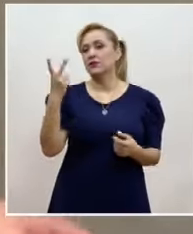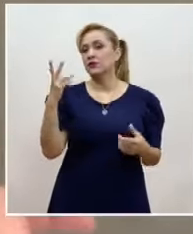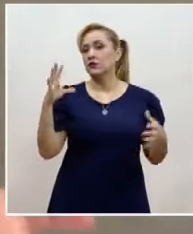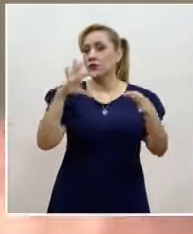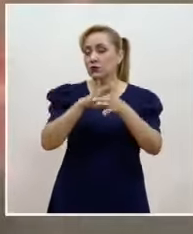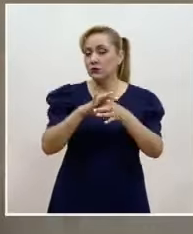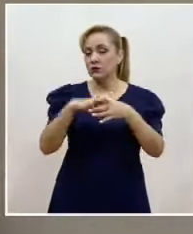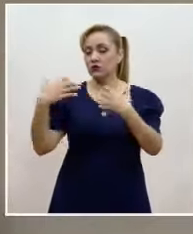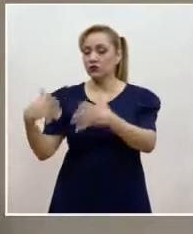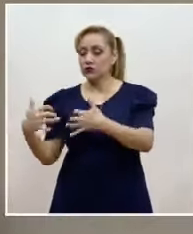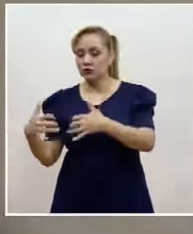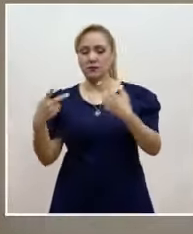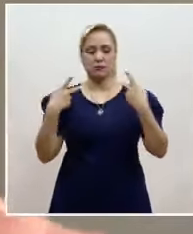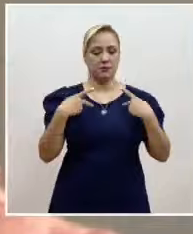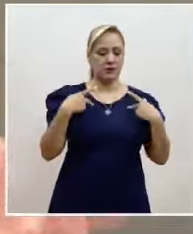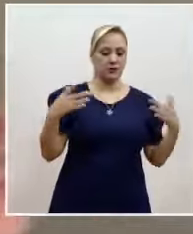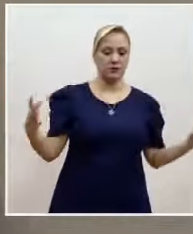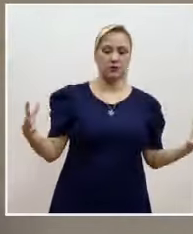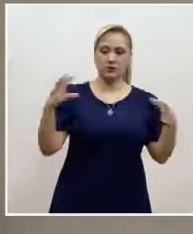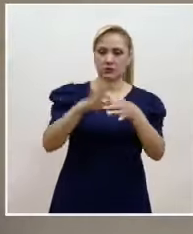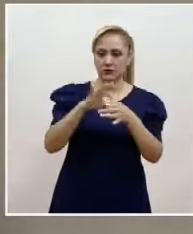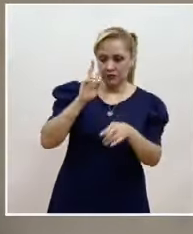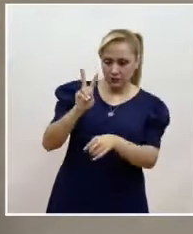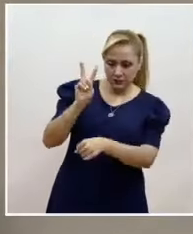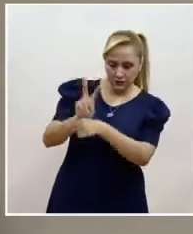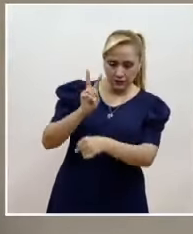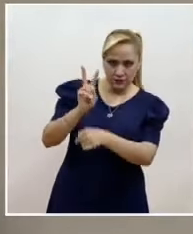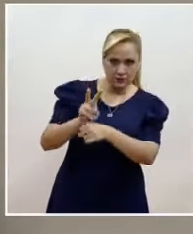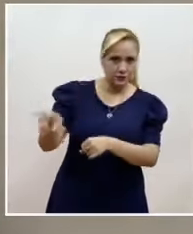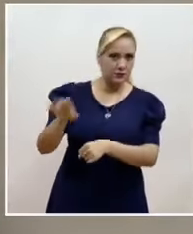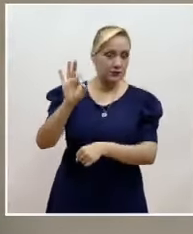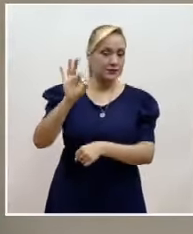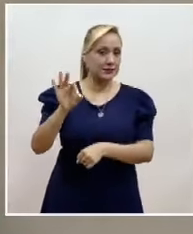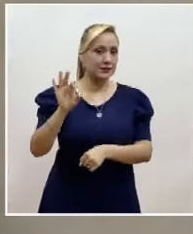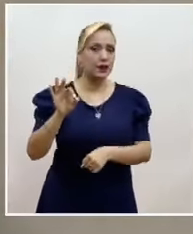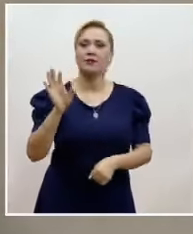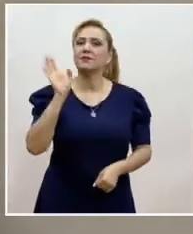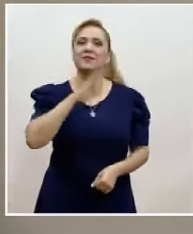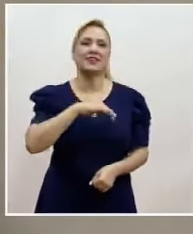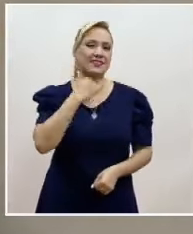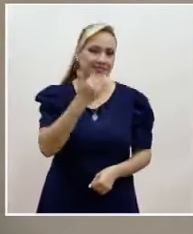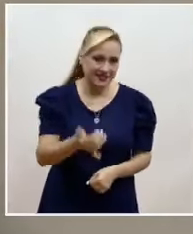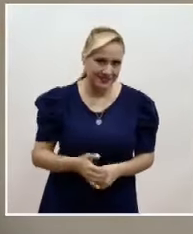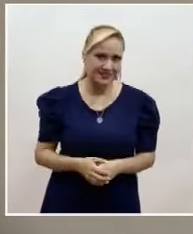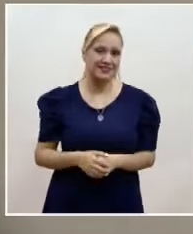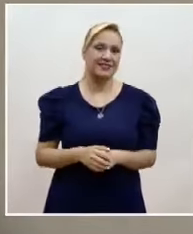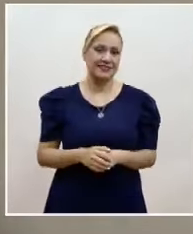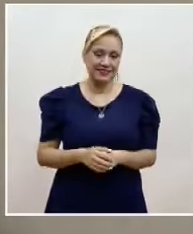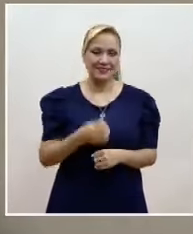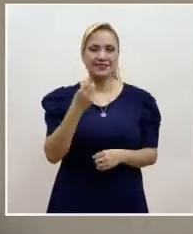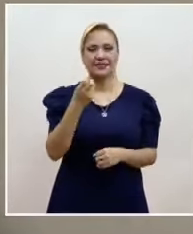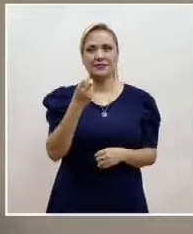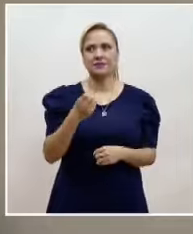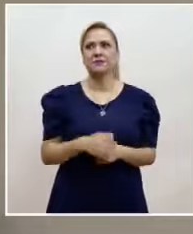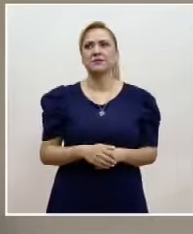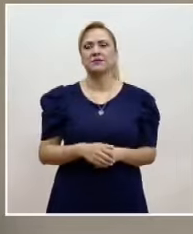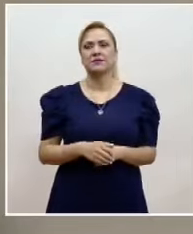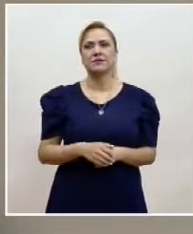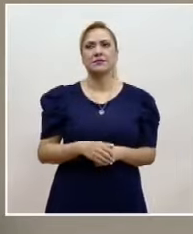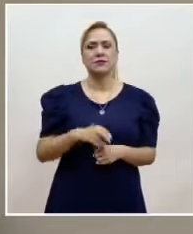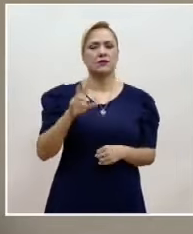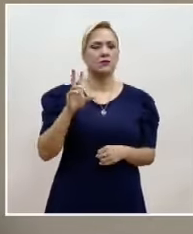inteligencia artificial más personas revisando los resultados de la inteligencia artificial. En este sentido, no es que no